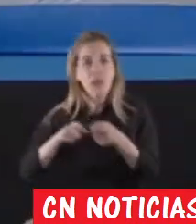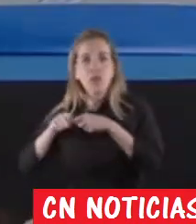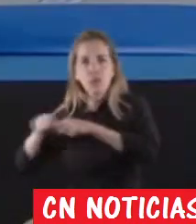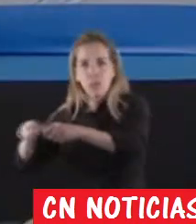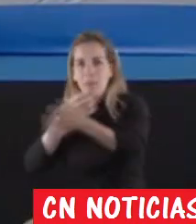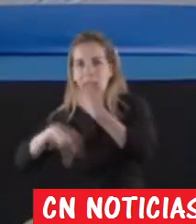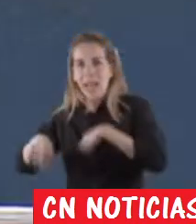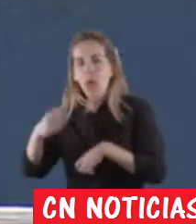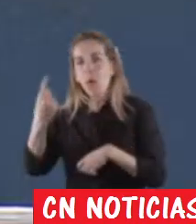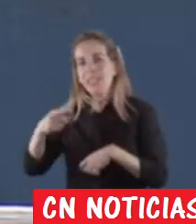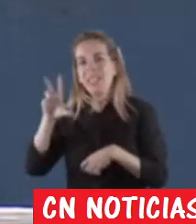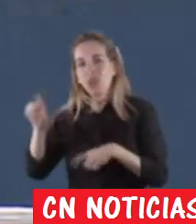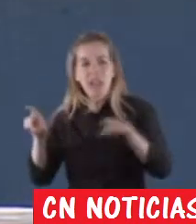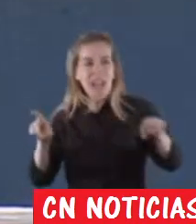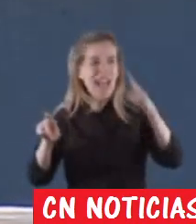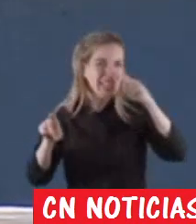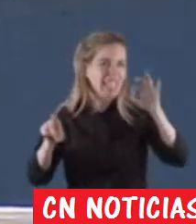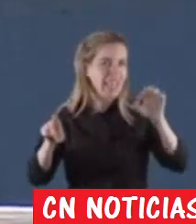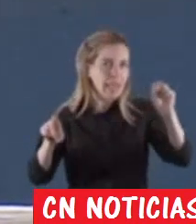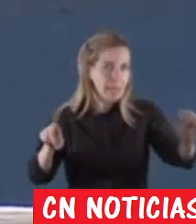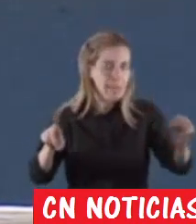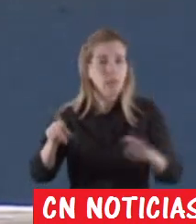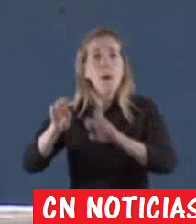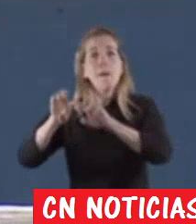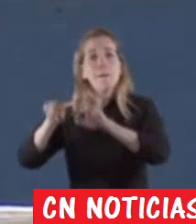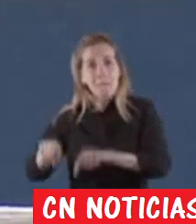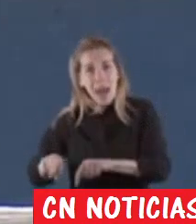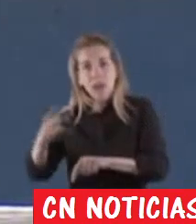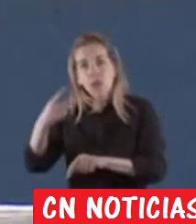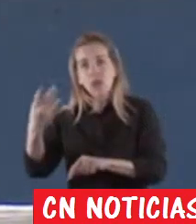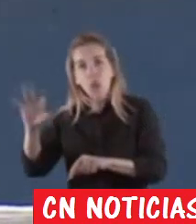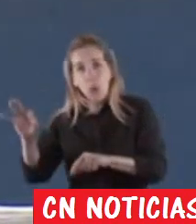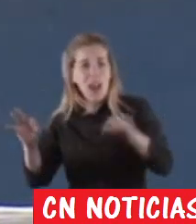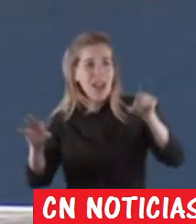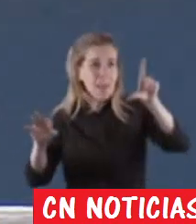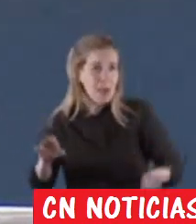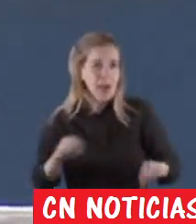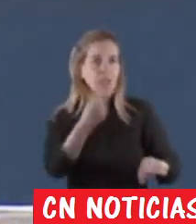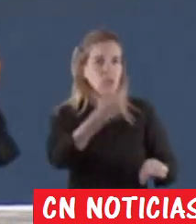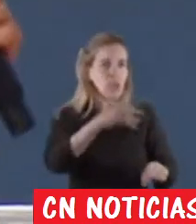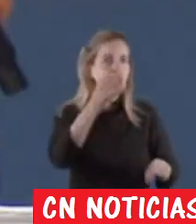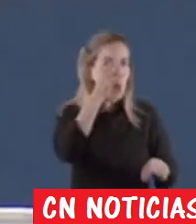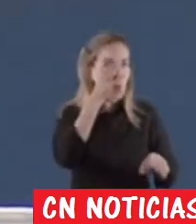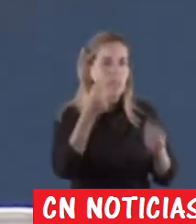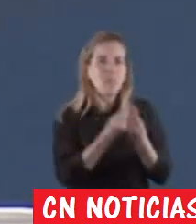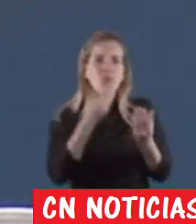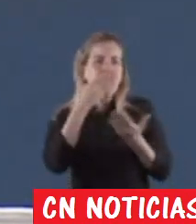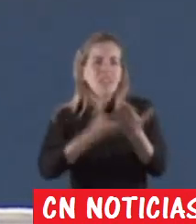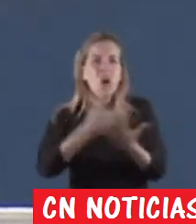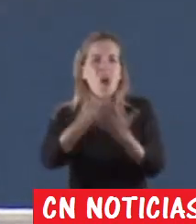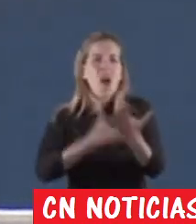costar 70. El par con kilo mínimo vale 240, acá va a costar 120. Y tengo un montón de hojas más que no voy a